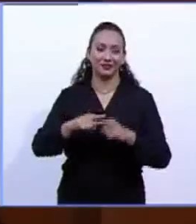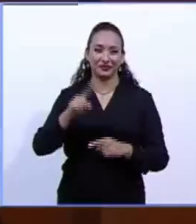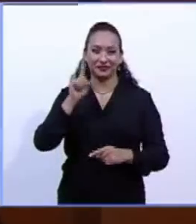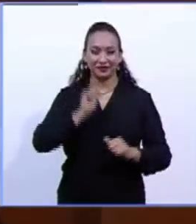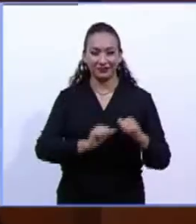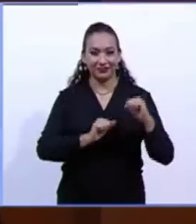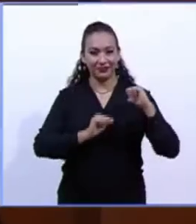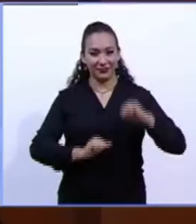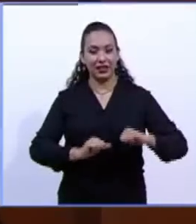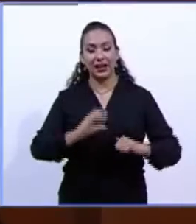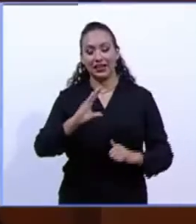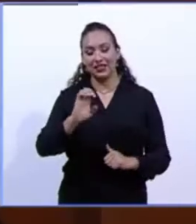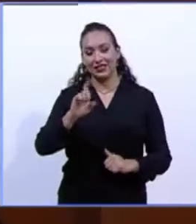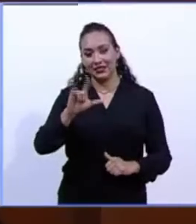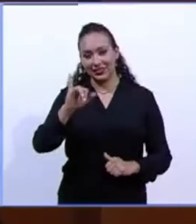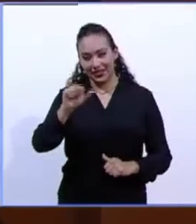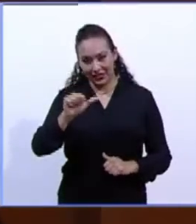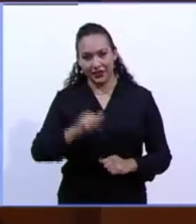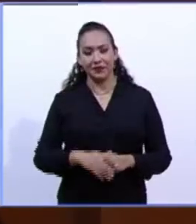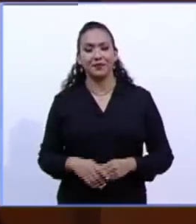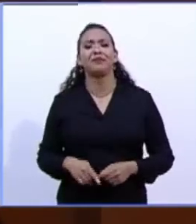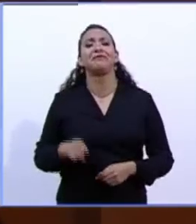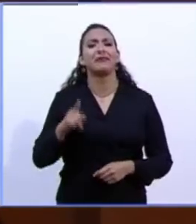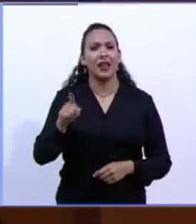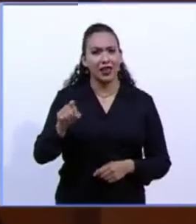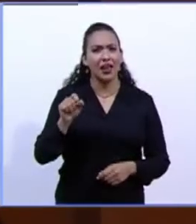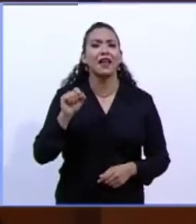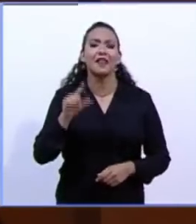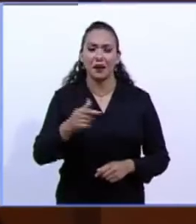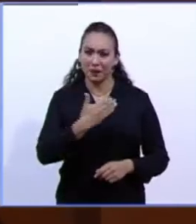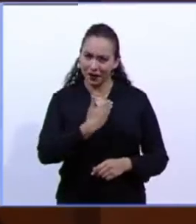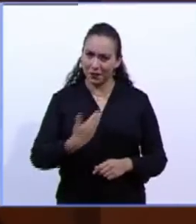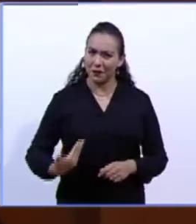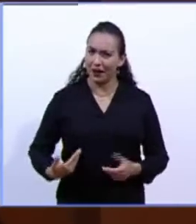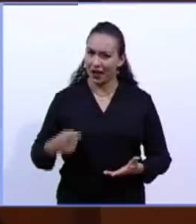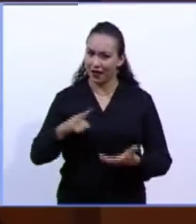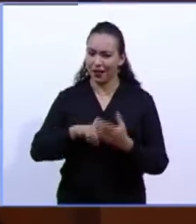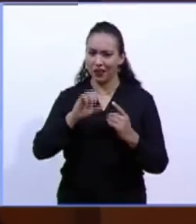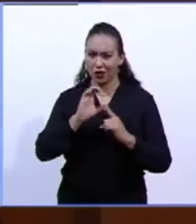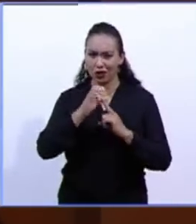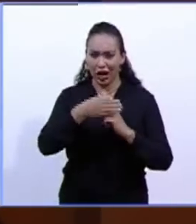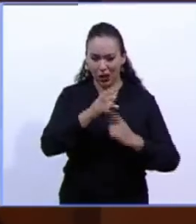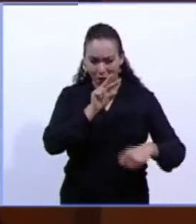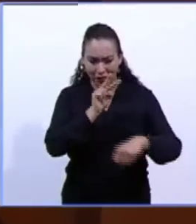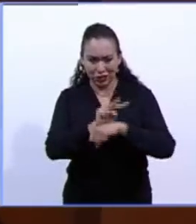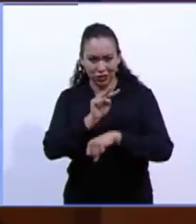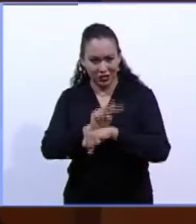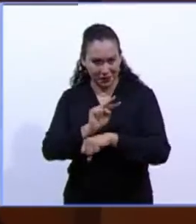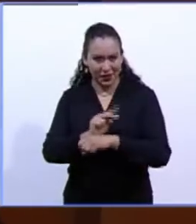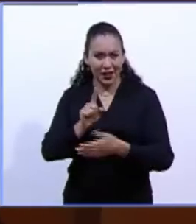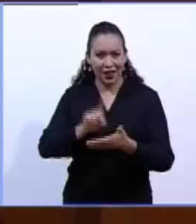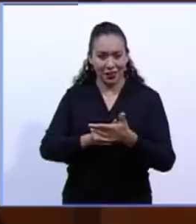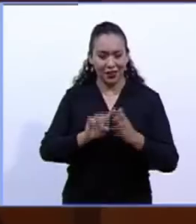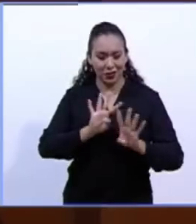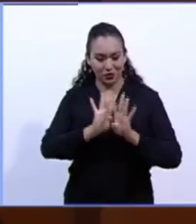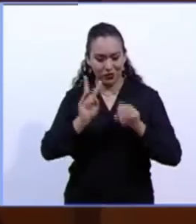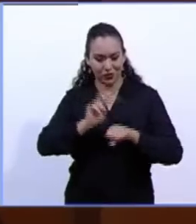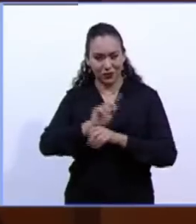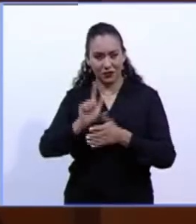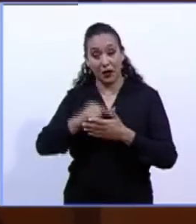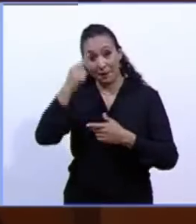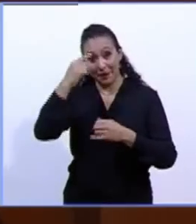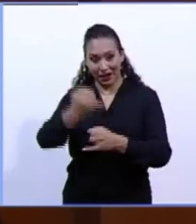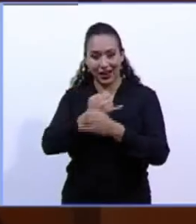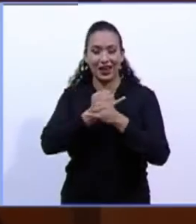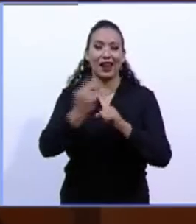Judicatura Federal, Celia Maya García, quien también funge como presidenta de la Comisión de Vigilancia del Consejo para inaugurar